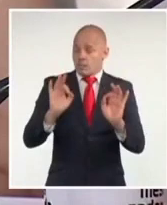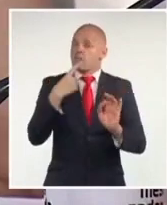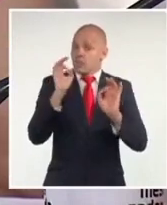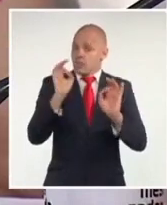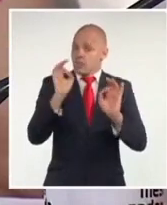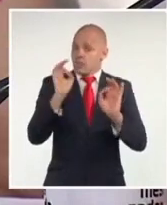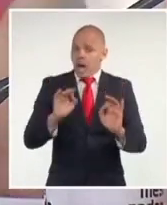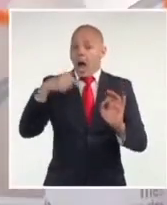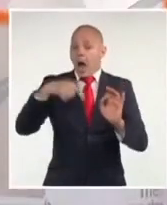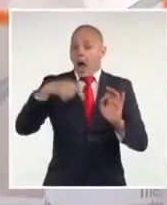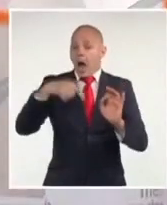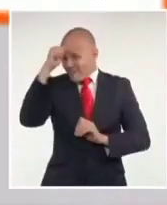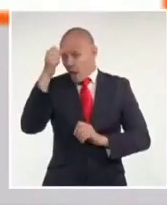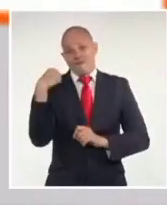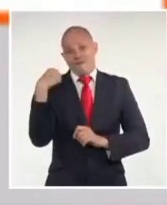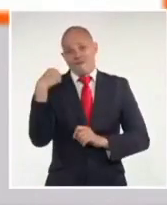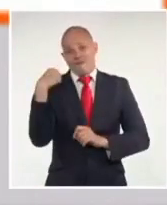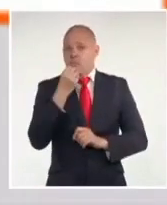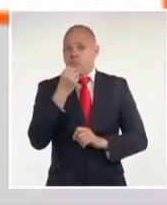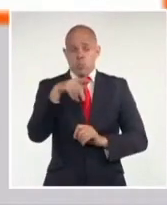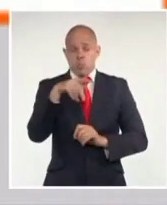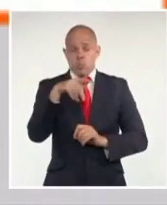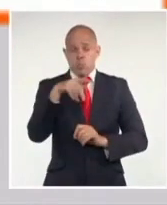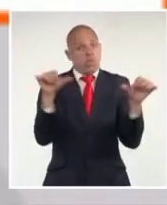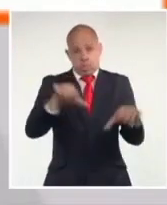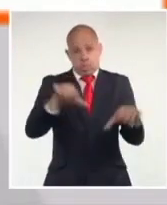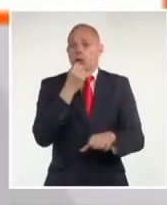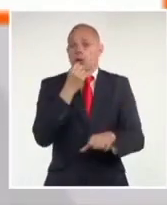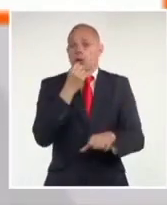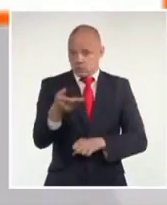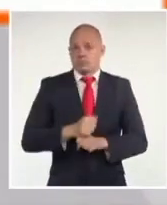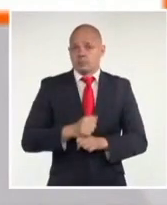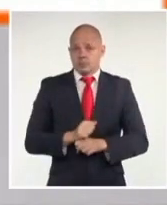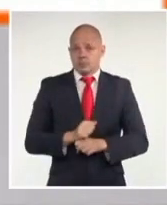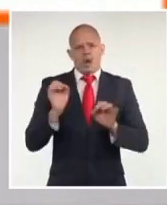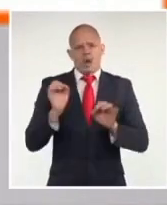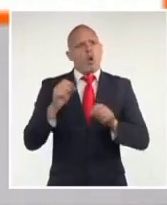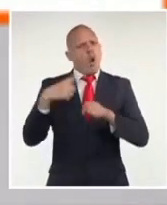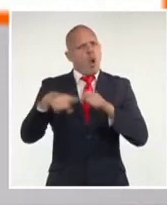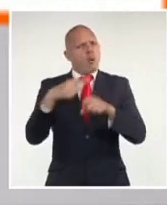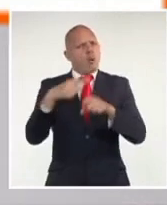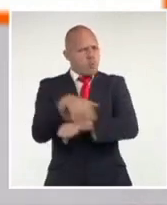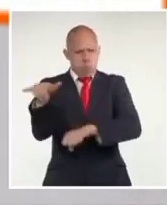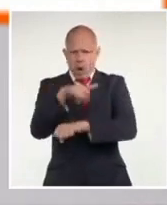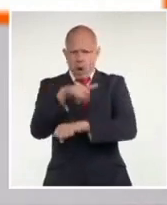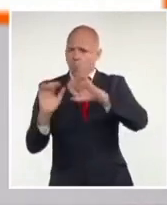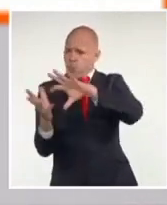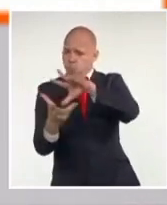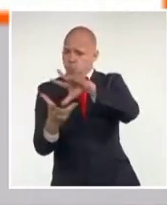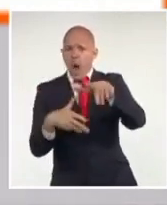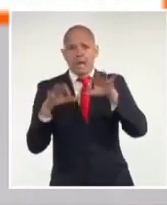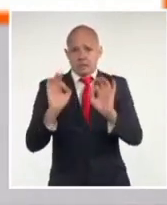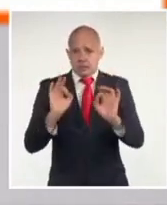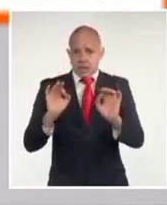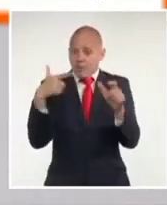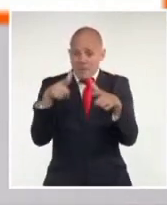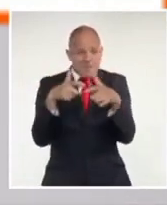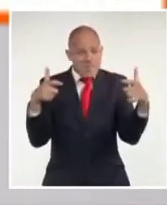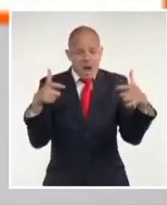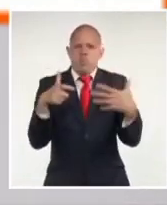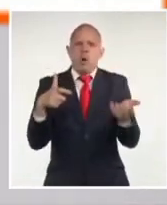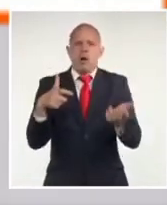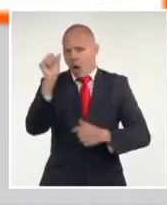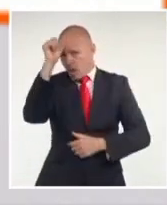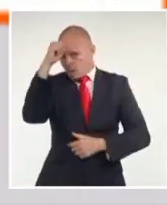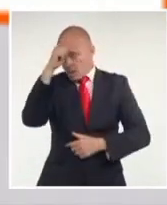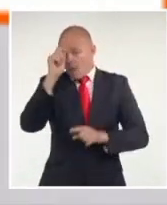que la introducción de delta, que es lo que está pasando en el mundo, realmente que es la más transmisible, todo el mundo coincide